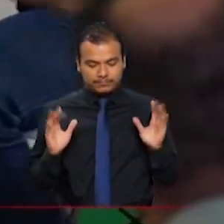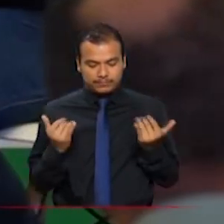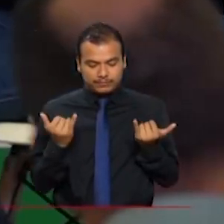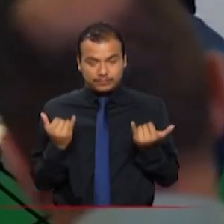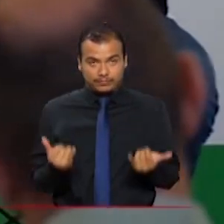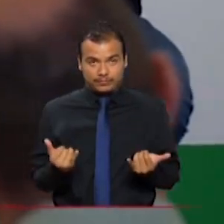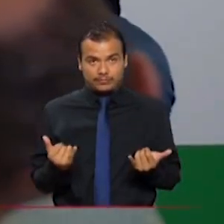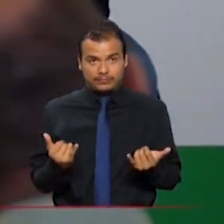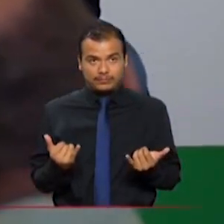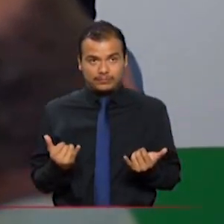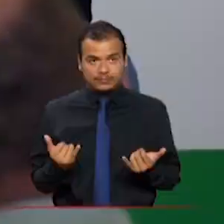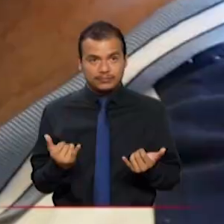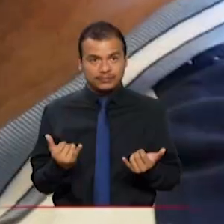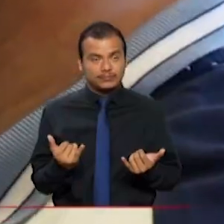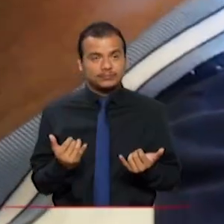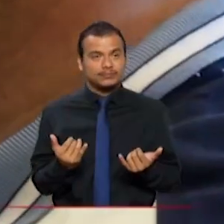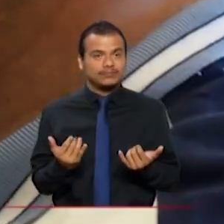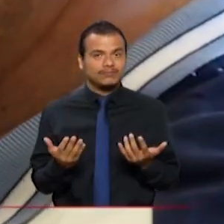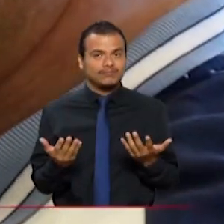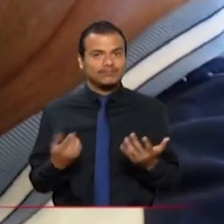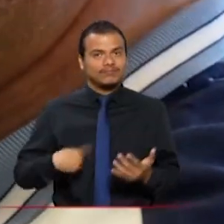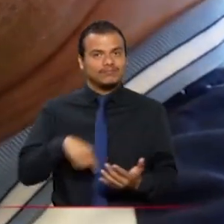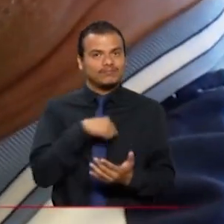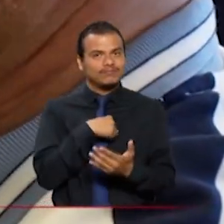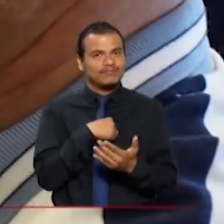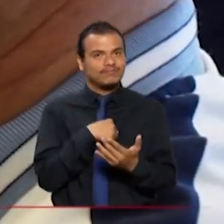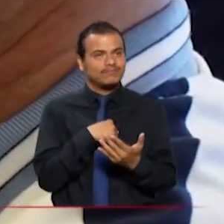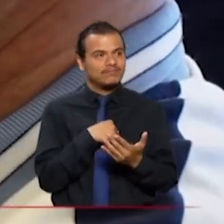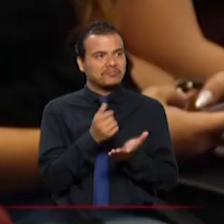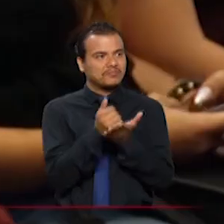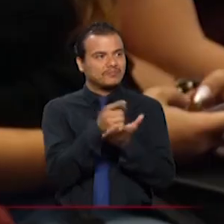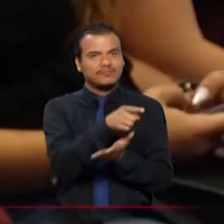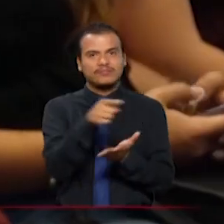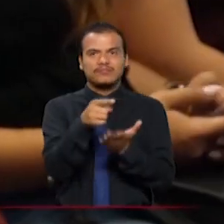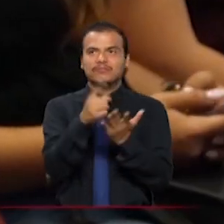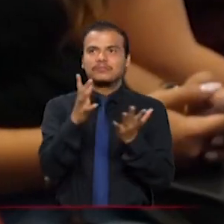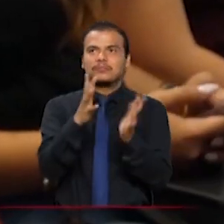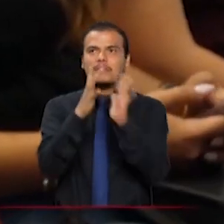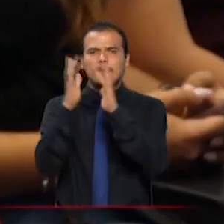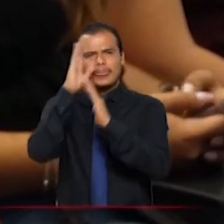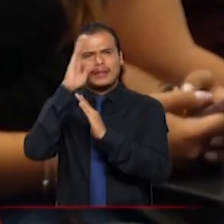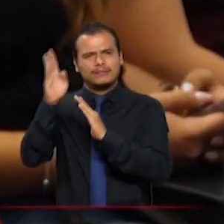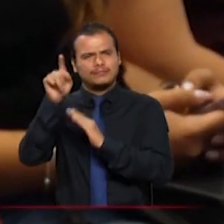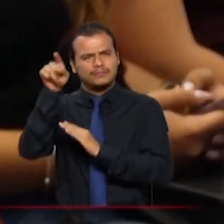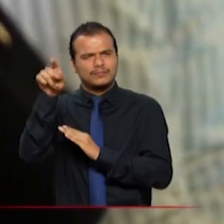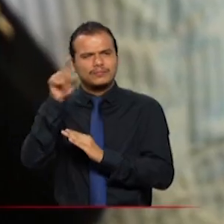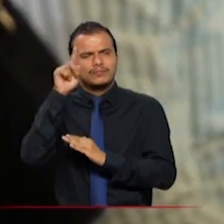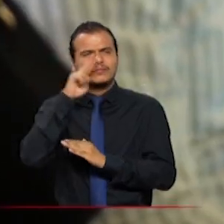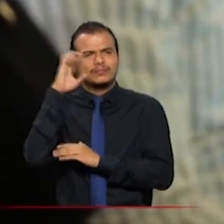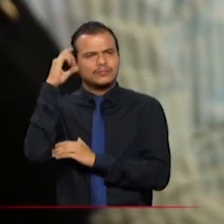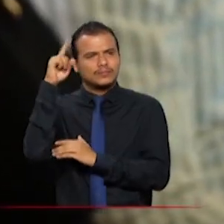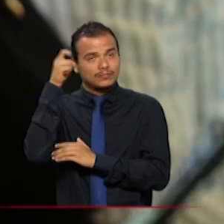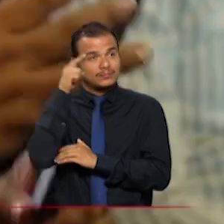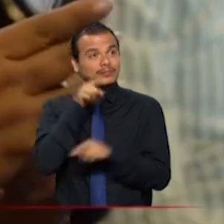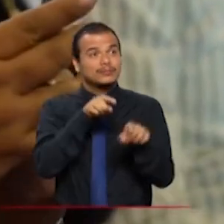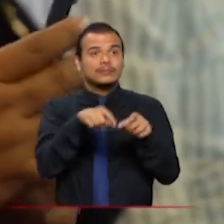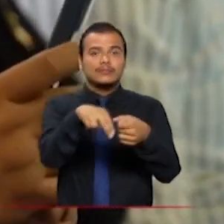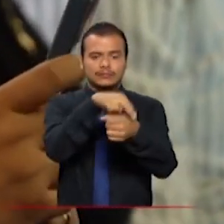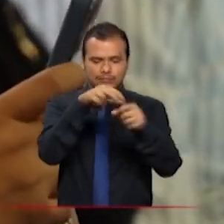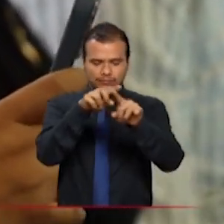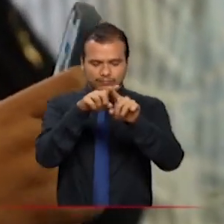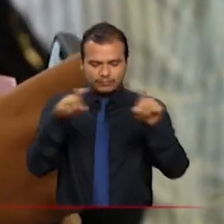interlocución con el gobierno nacional. Y algo que se dijo aquí muy importante, las regiones son esenciales, son la base, son el